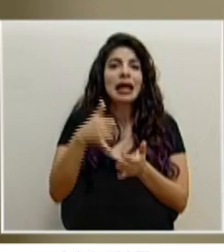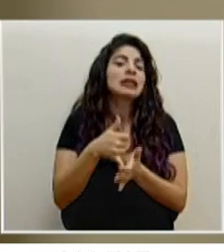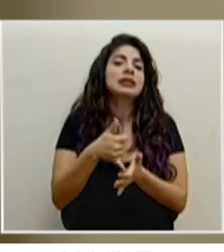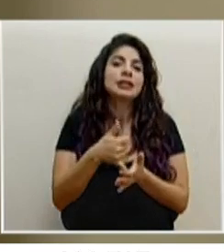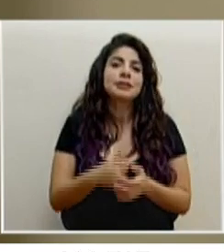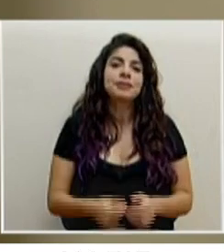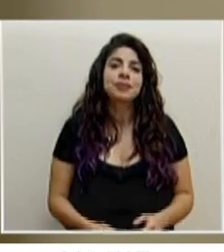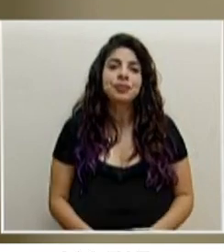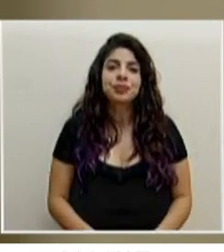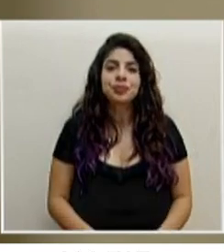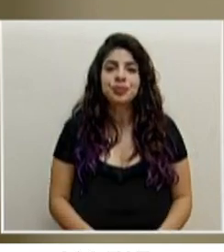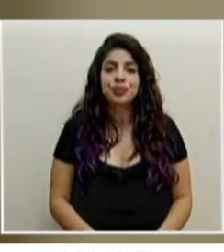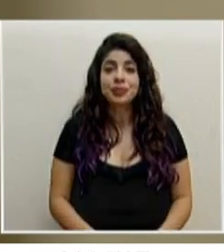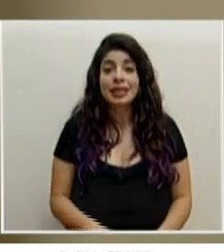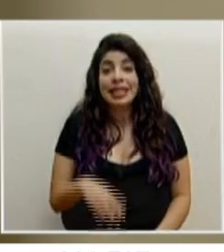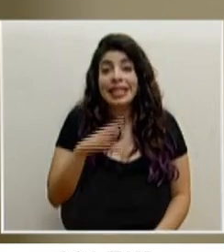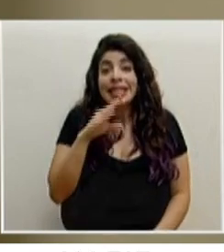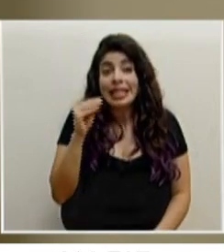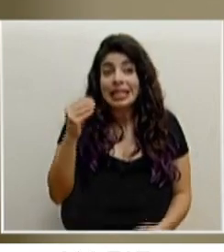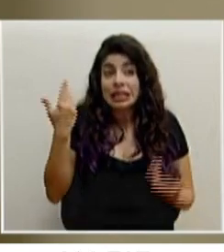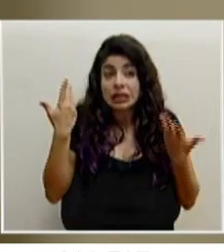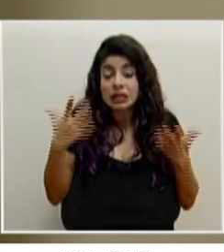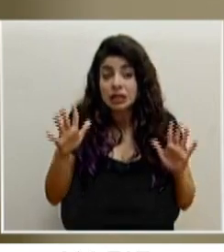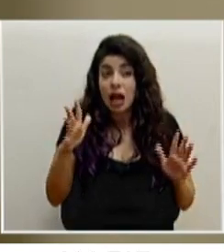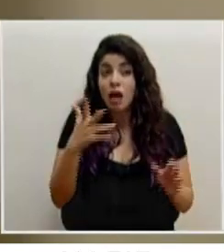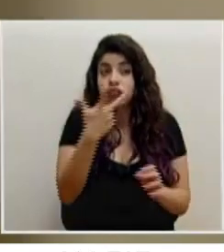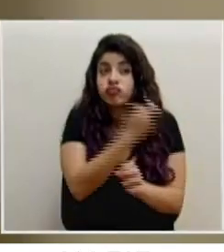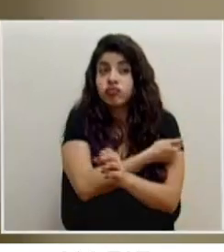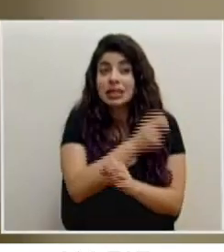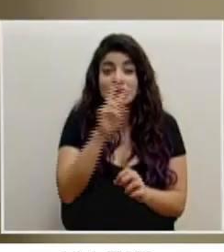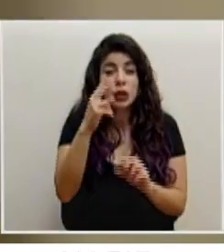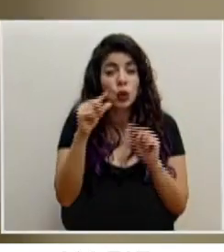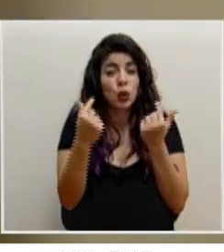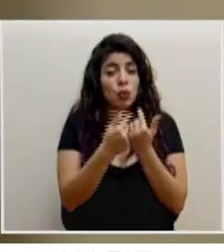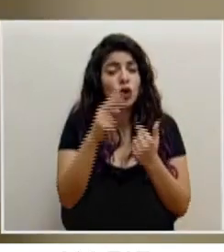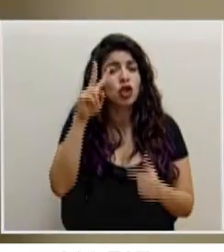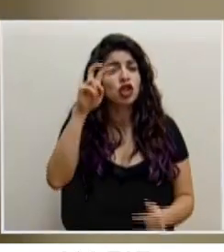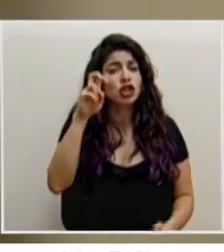vulnerables. Y bueno, se han aplicado de este segundo grupo